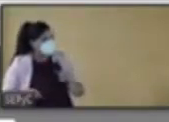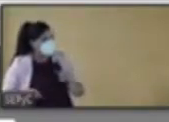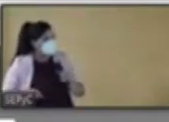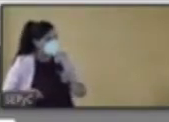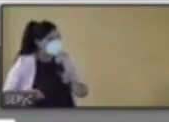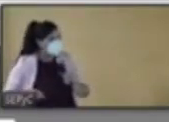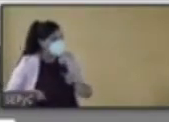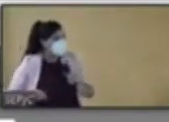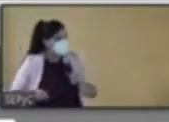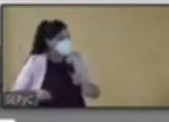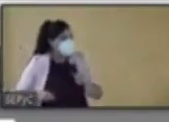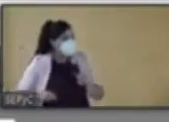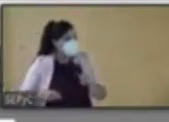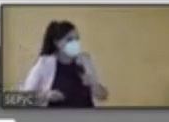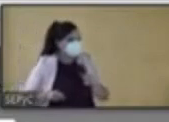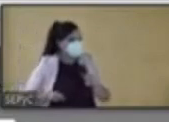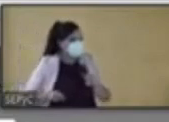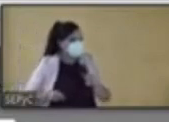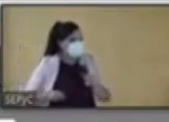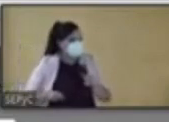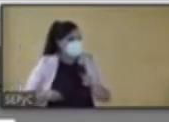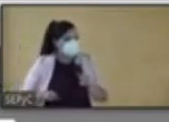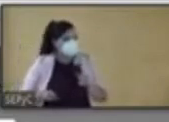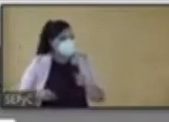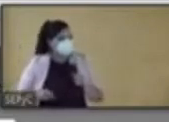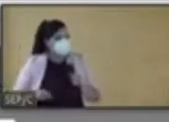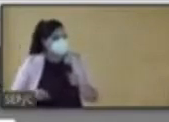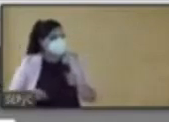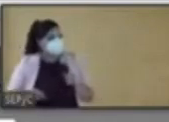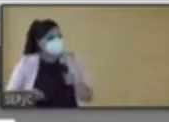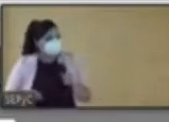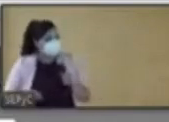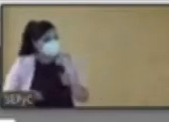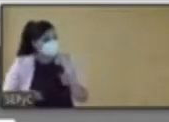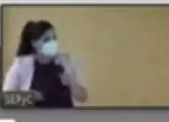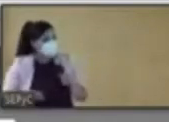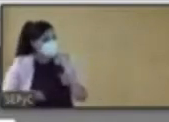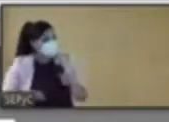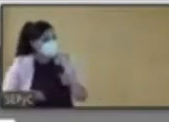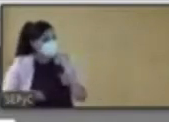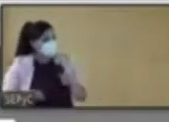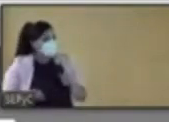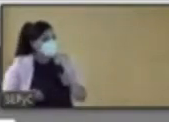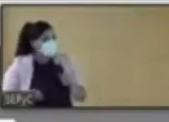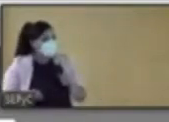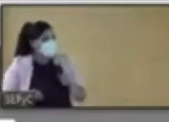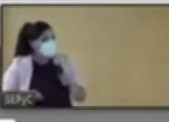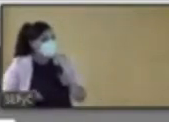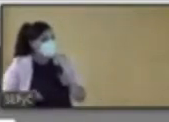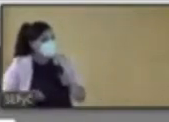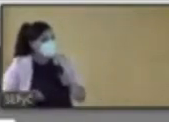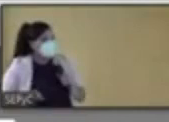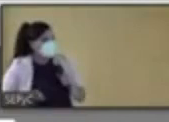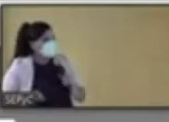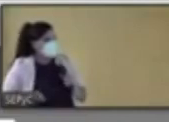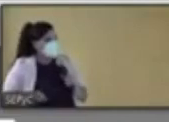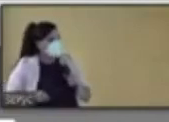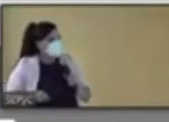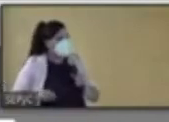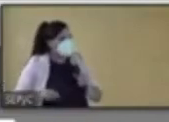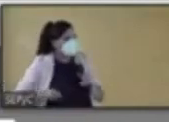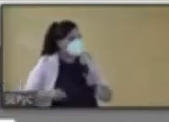número de cuenta o contrato, fecha de adquisición del adeudo. Para el caso de quienes manejan tarjetas